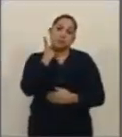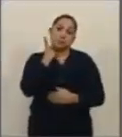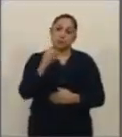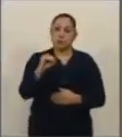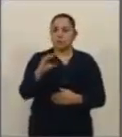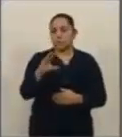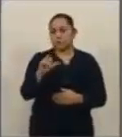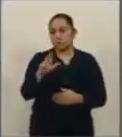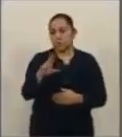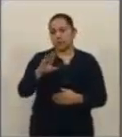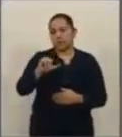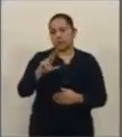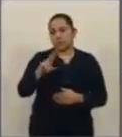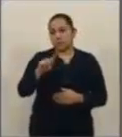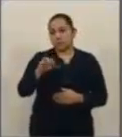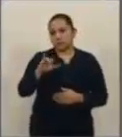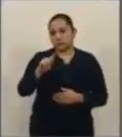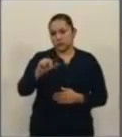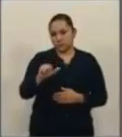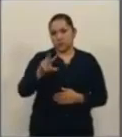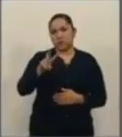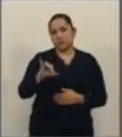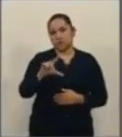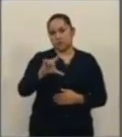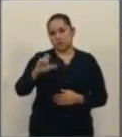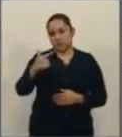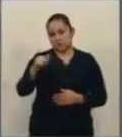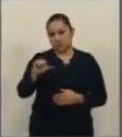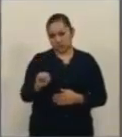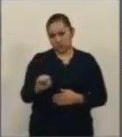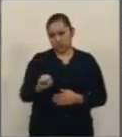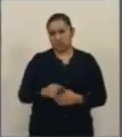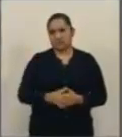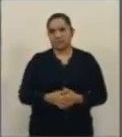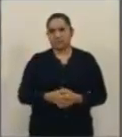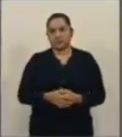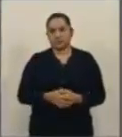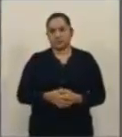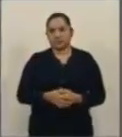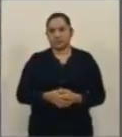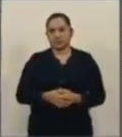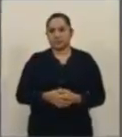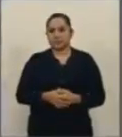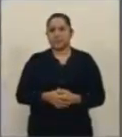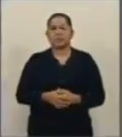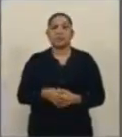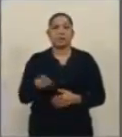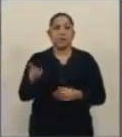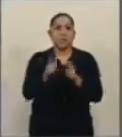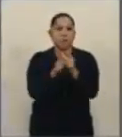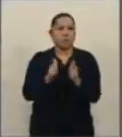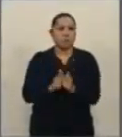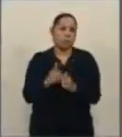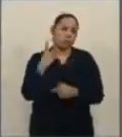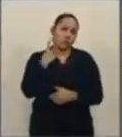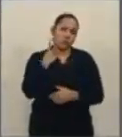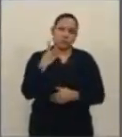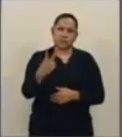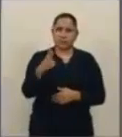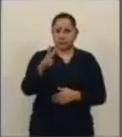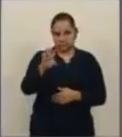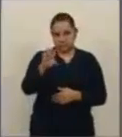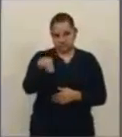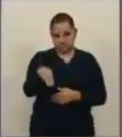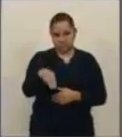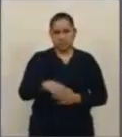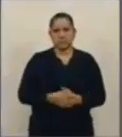Óscar Bautista Villegas, del Partido Verde Ecologista de México.